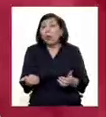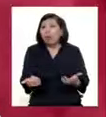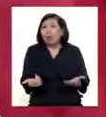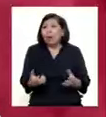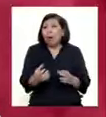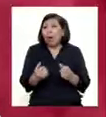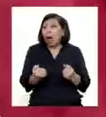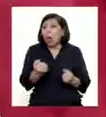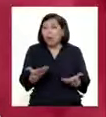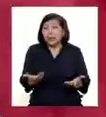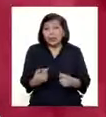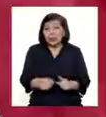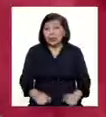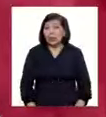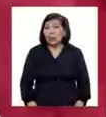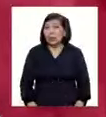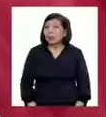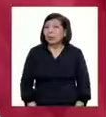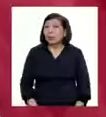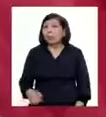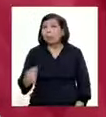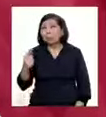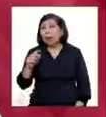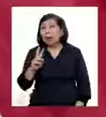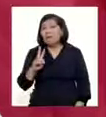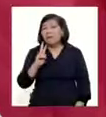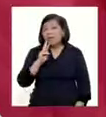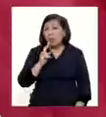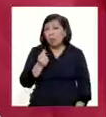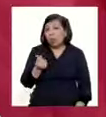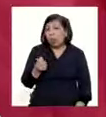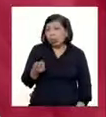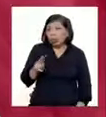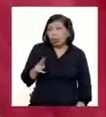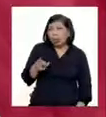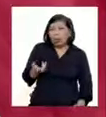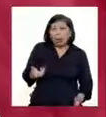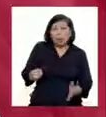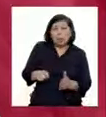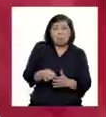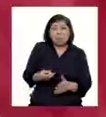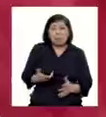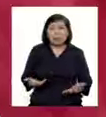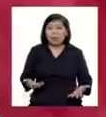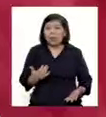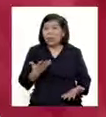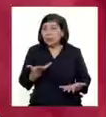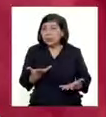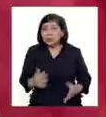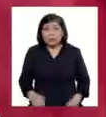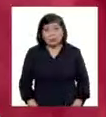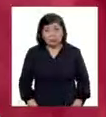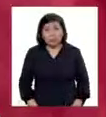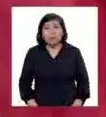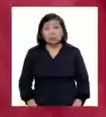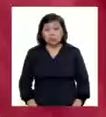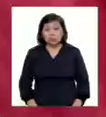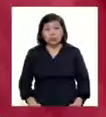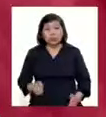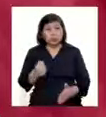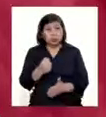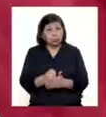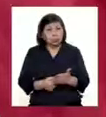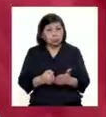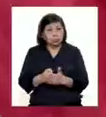Y que incluso de alguna manera están incrementando sus pasajes, ¿no? Y todo ello. Y sabemos que bueno, ha habido una lucha